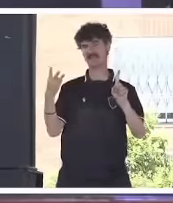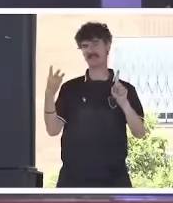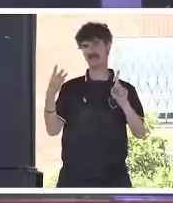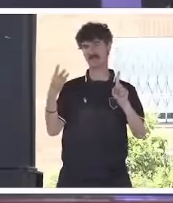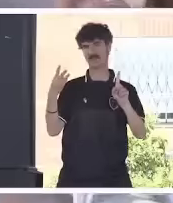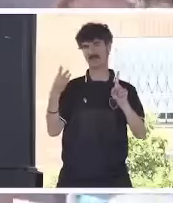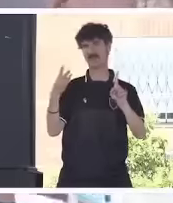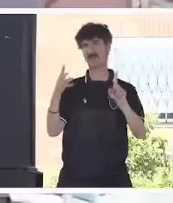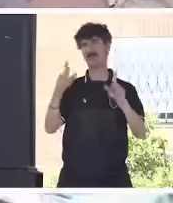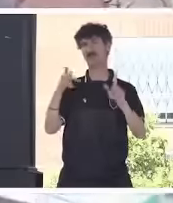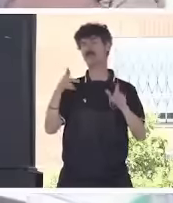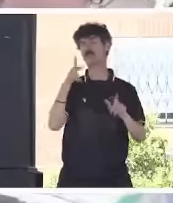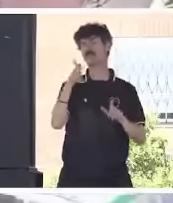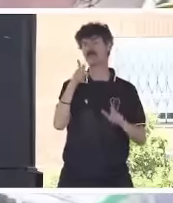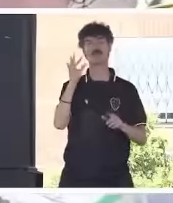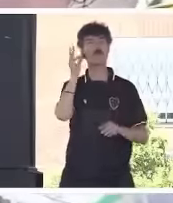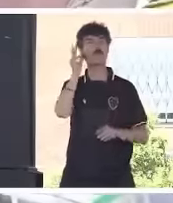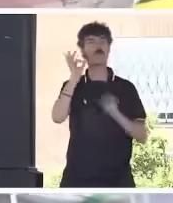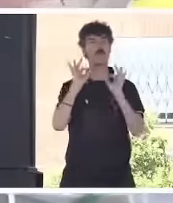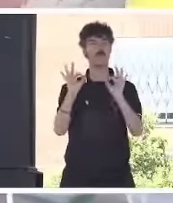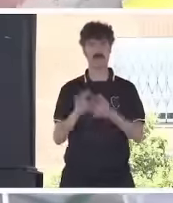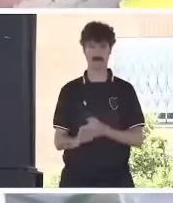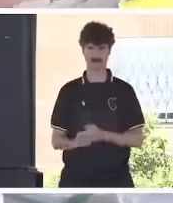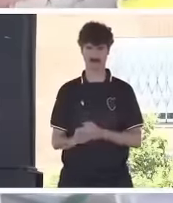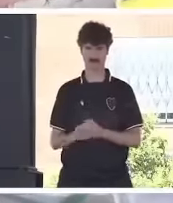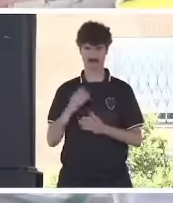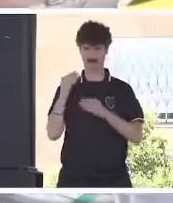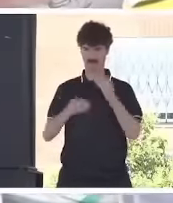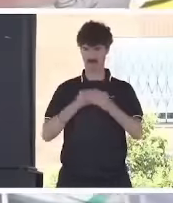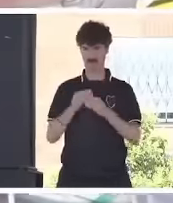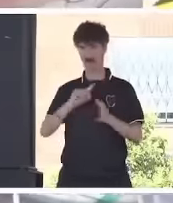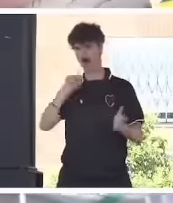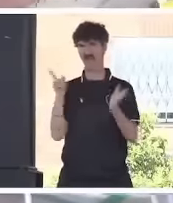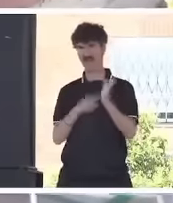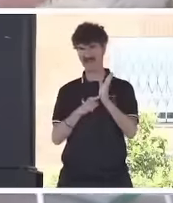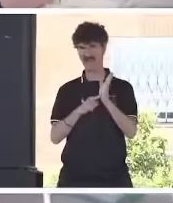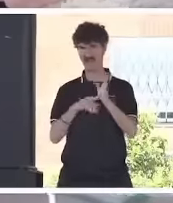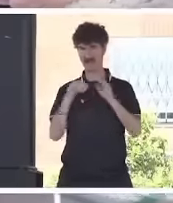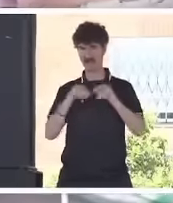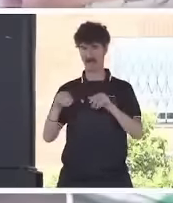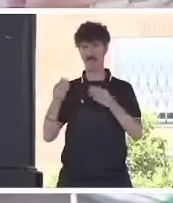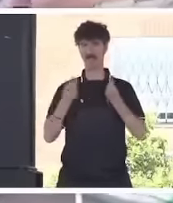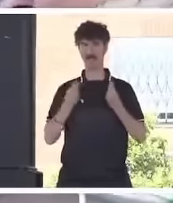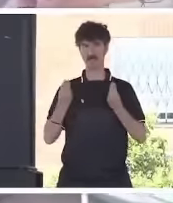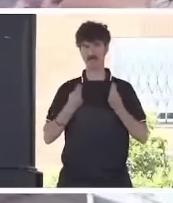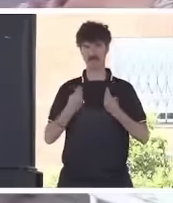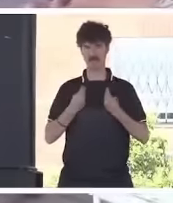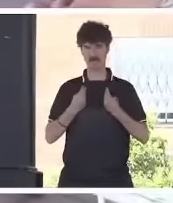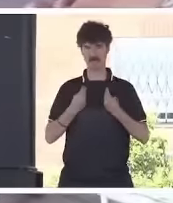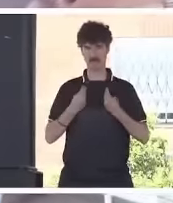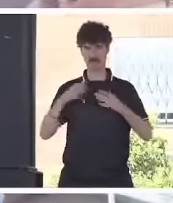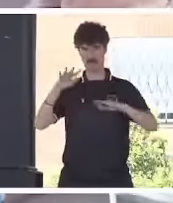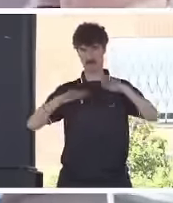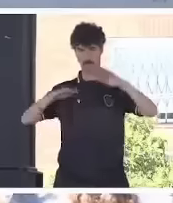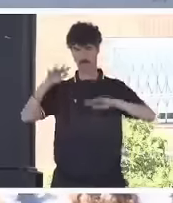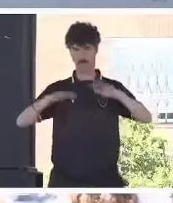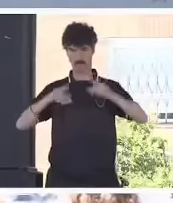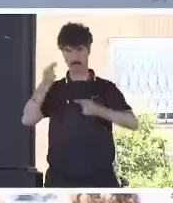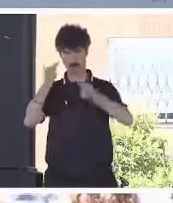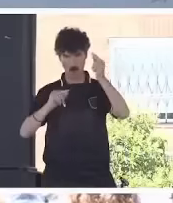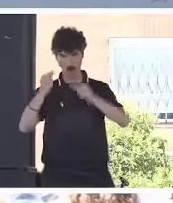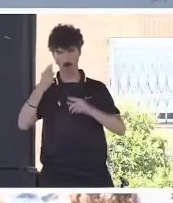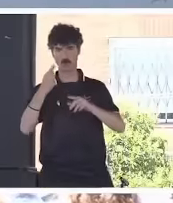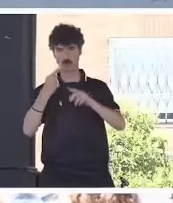derechos de las mujeres. Hicimos una ley de vivienda que permite la regulación de los precios del alquiler cuando nos dijeron